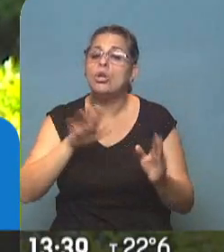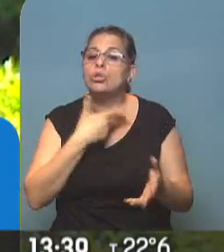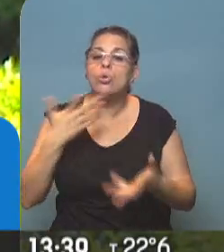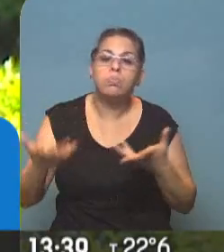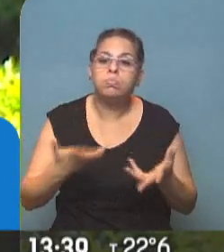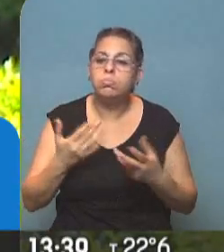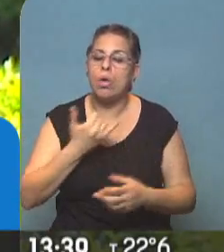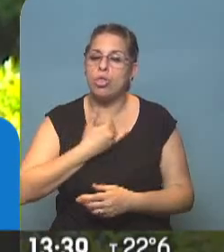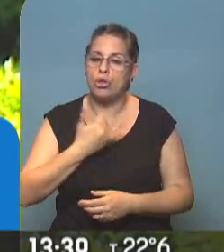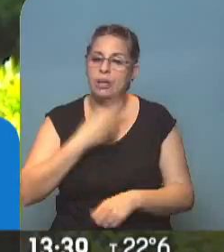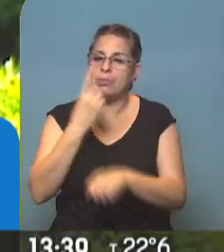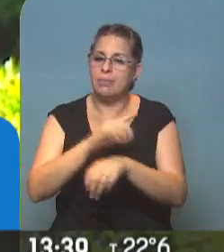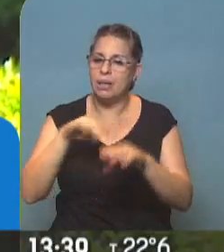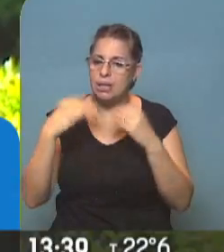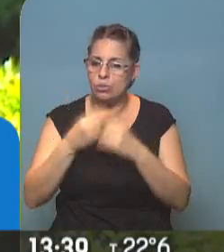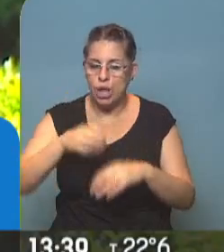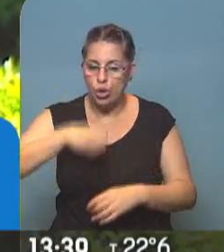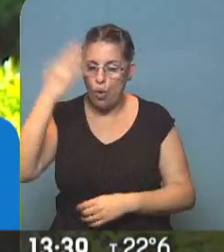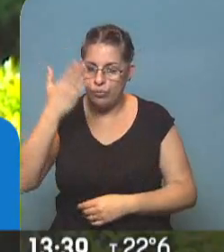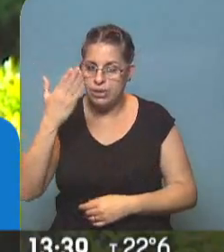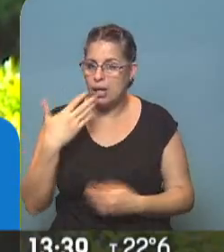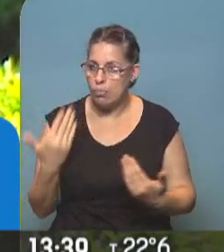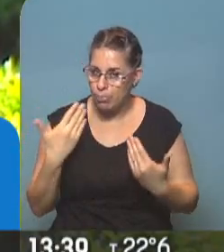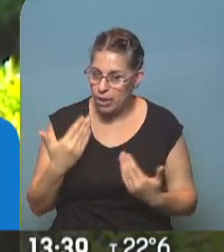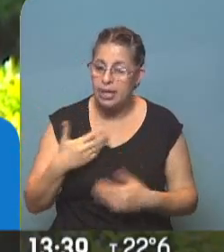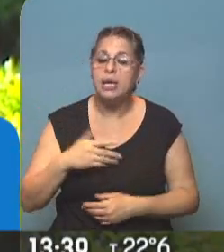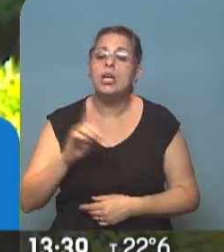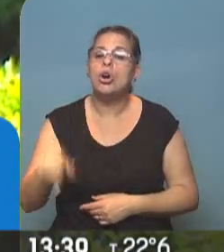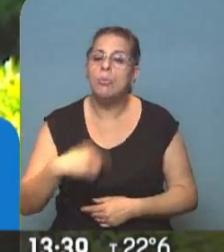están puestas en el primer resultado oficial que se pueda tener a partir de esta autopsia.